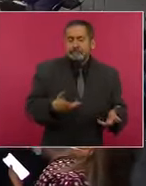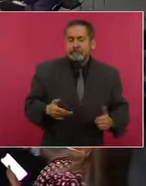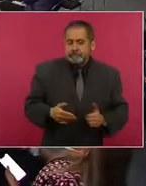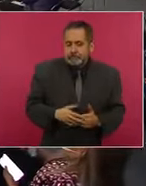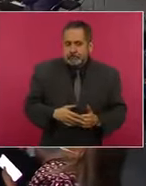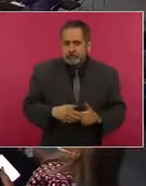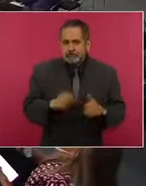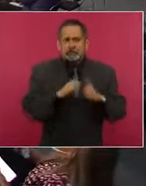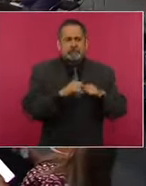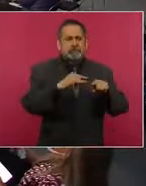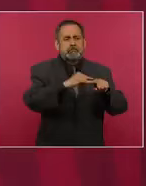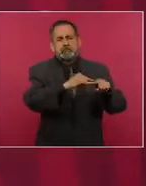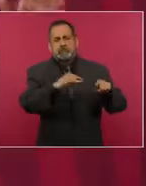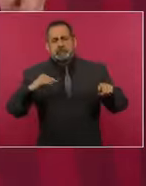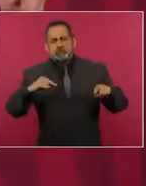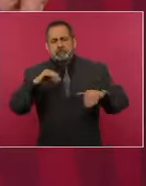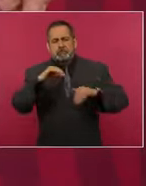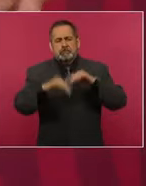con una alberca